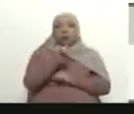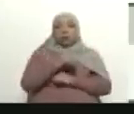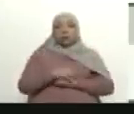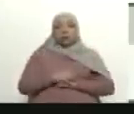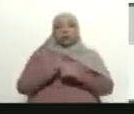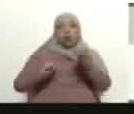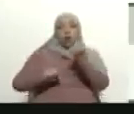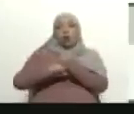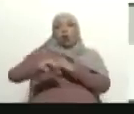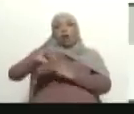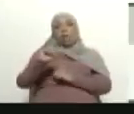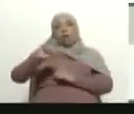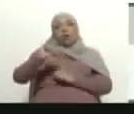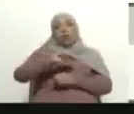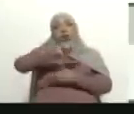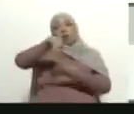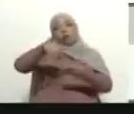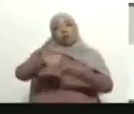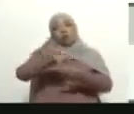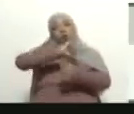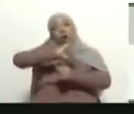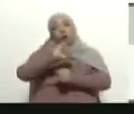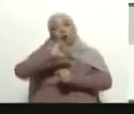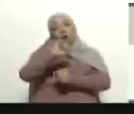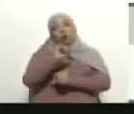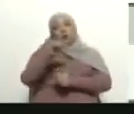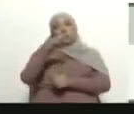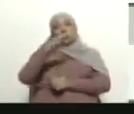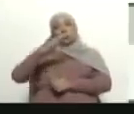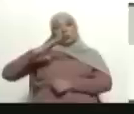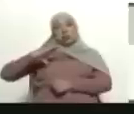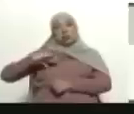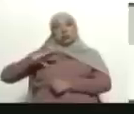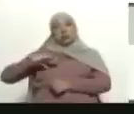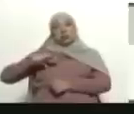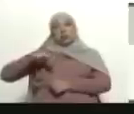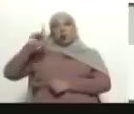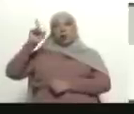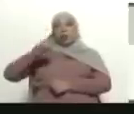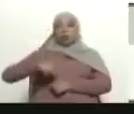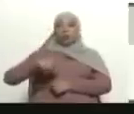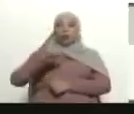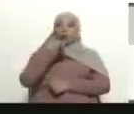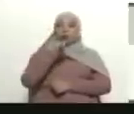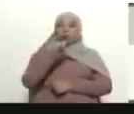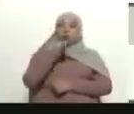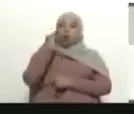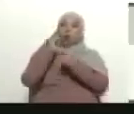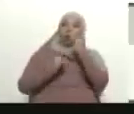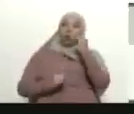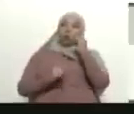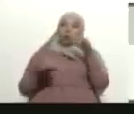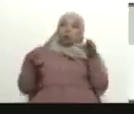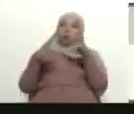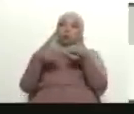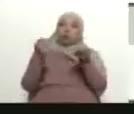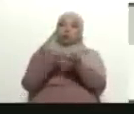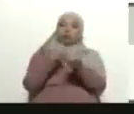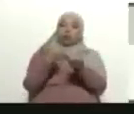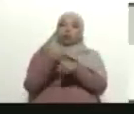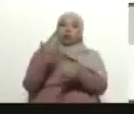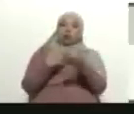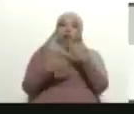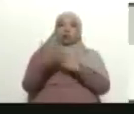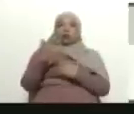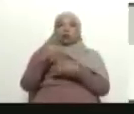la Policía Nacional Bolivariana, del SEBIN y del CICPC, que también este último cuerpo ha